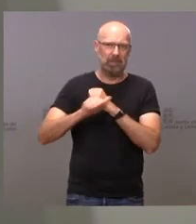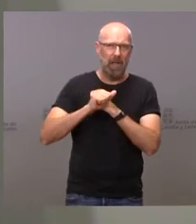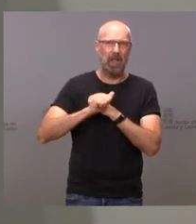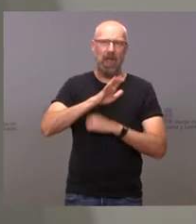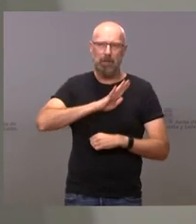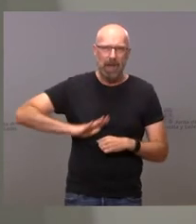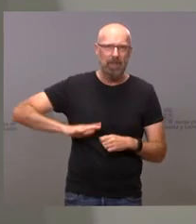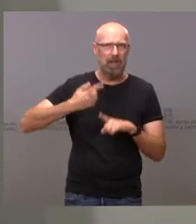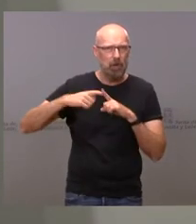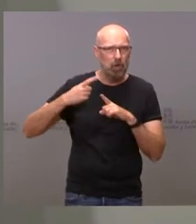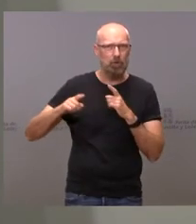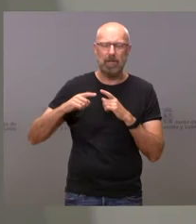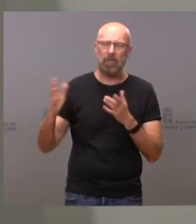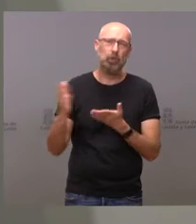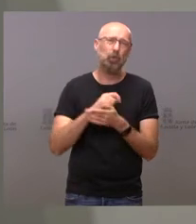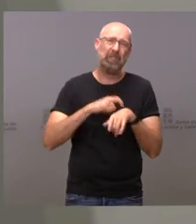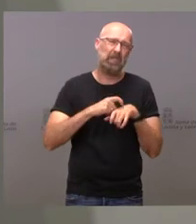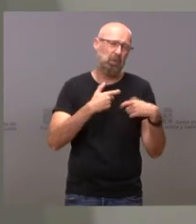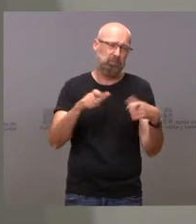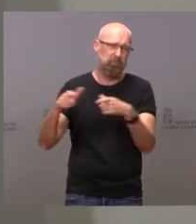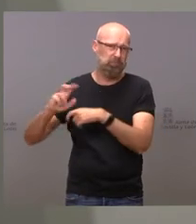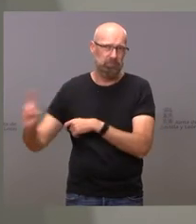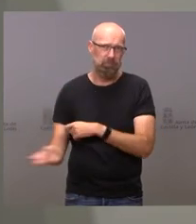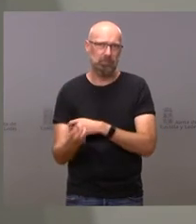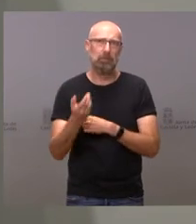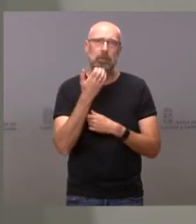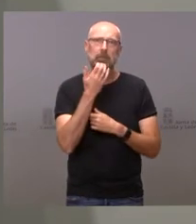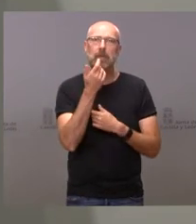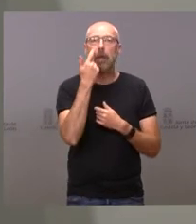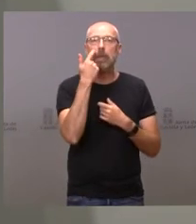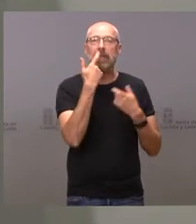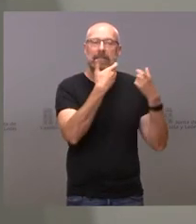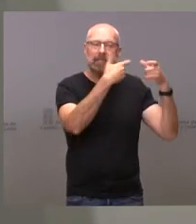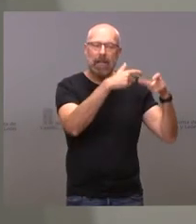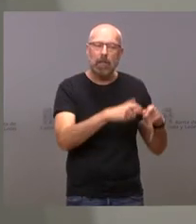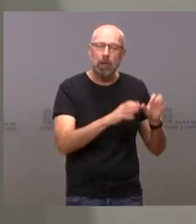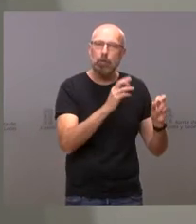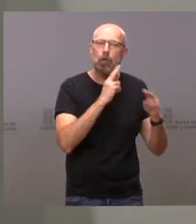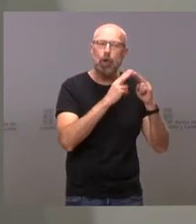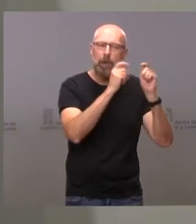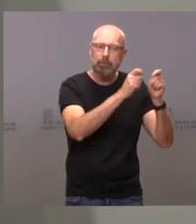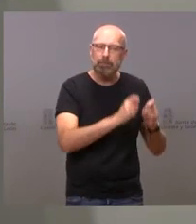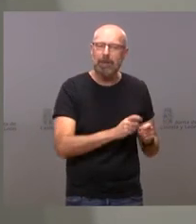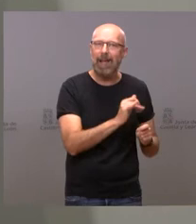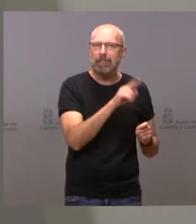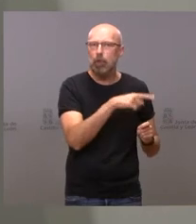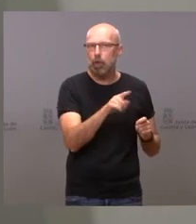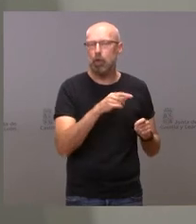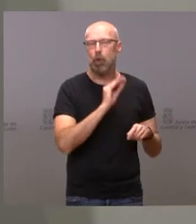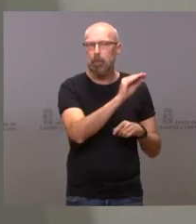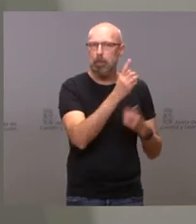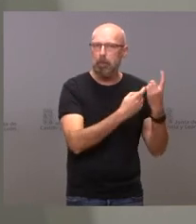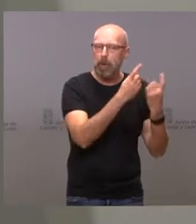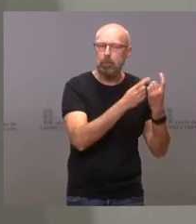de ataques informáticos. Preguntaremos si tenemos catalogados estos ataques a nuestros servicios y también les pasaremos esa